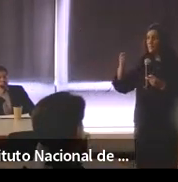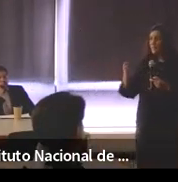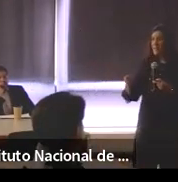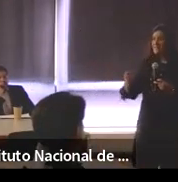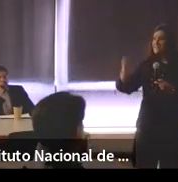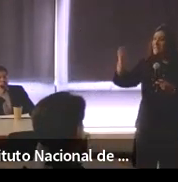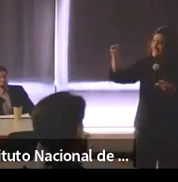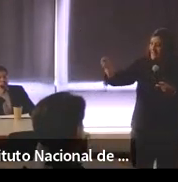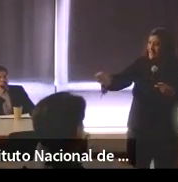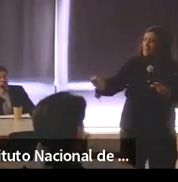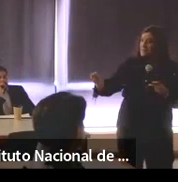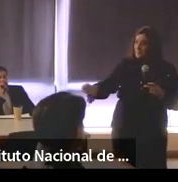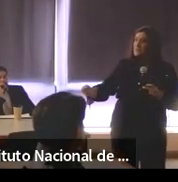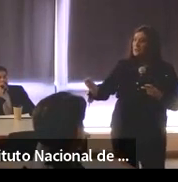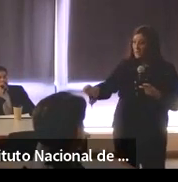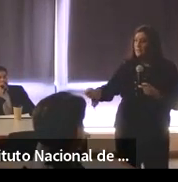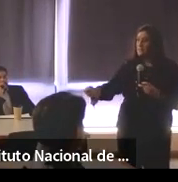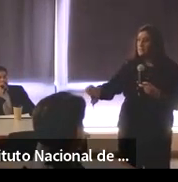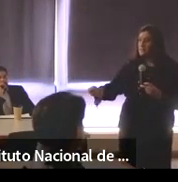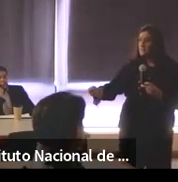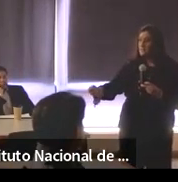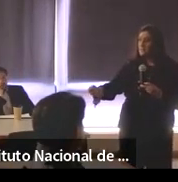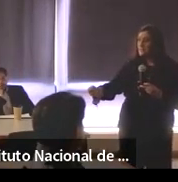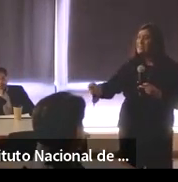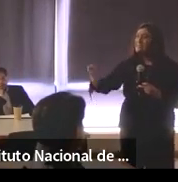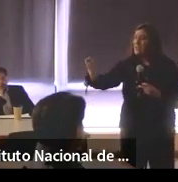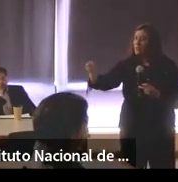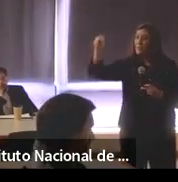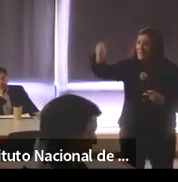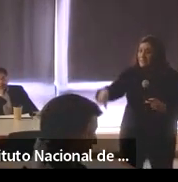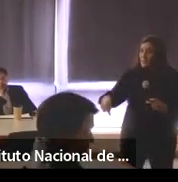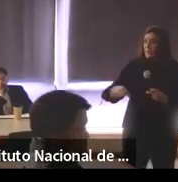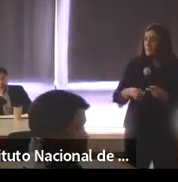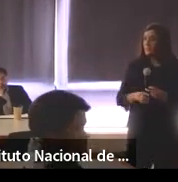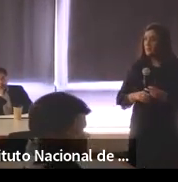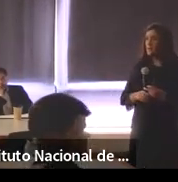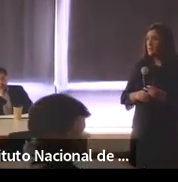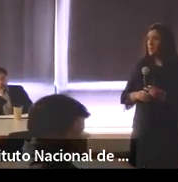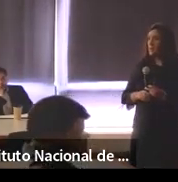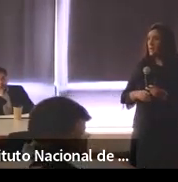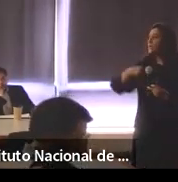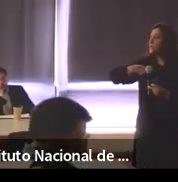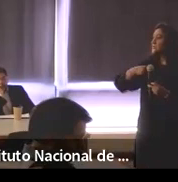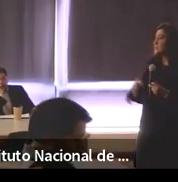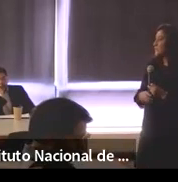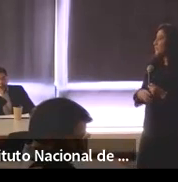a identificar si esa idea de esa persona es la mejor para ese momento aunque yo no esté de acuerdo